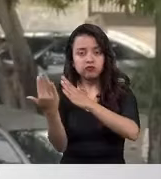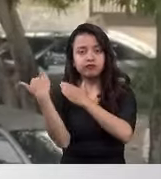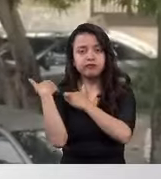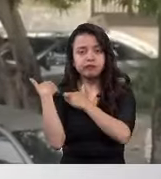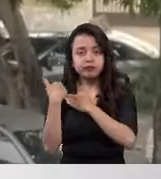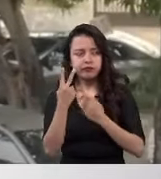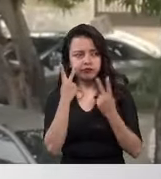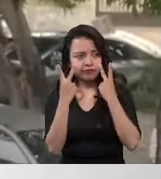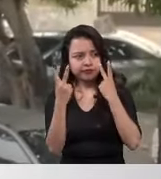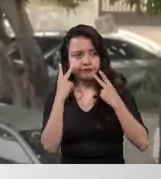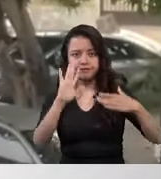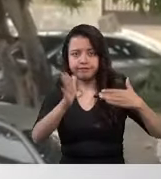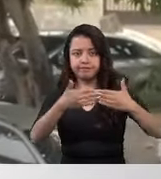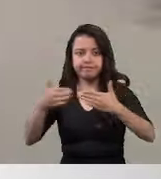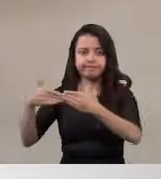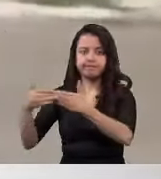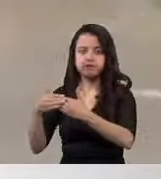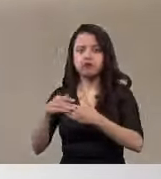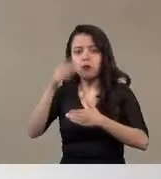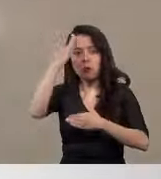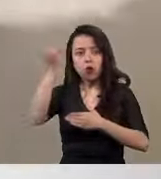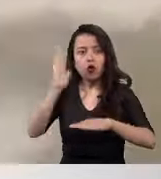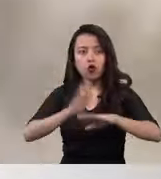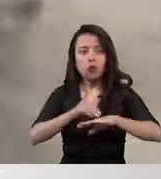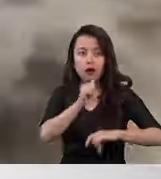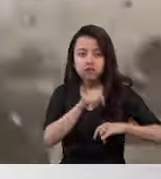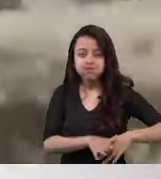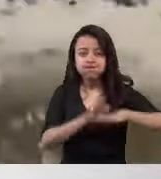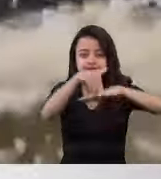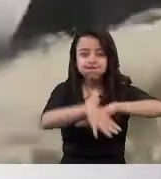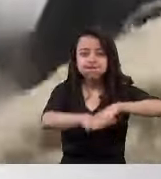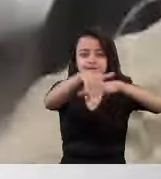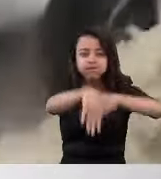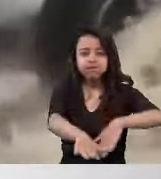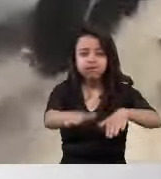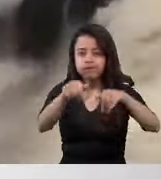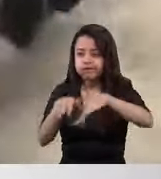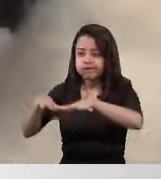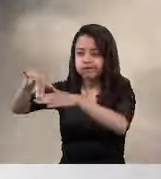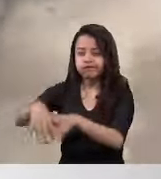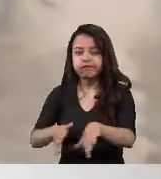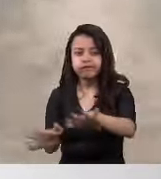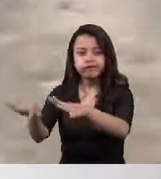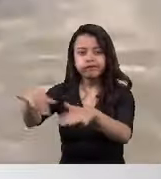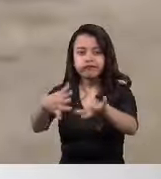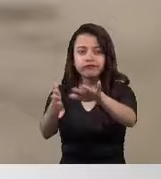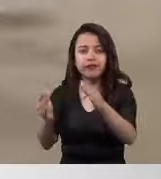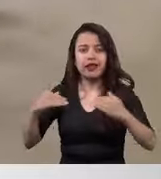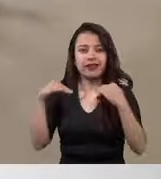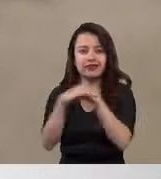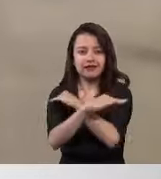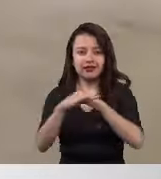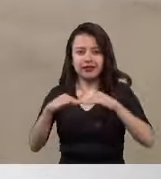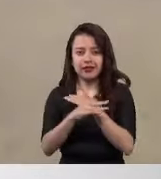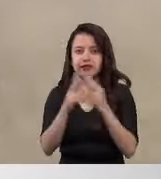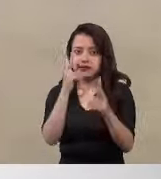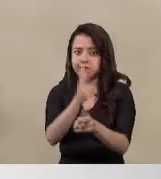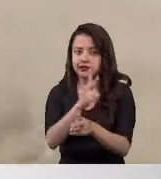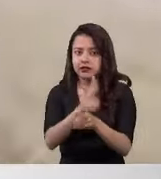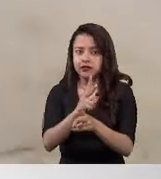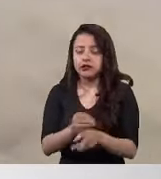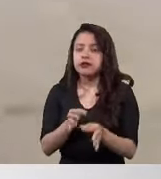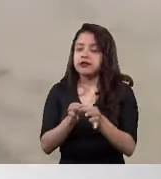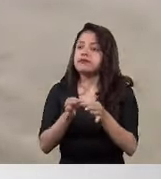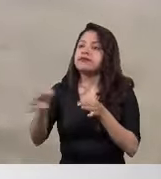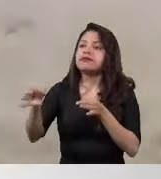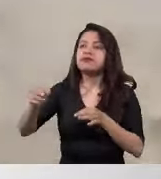cierres constantes ante las crecientes de arroyos, sobre todo en el norte de la ciudad. Por otra parte, en el municipio de Puerto Colombia se registró la caída de un rayo que